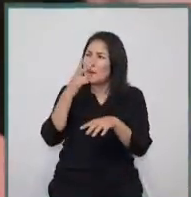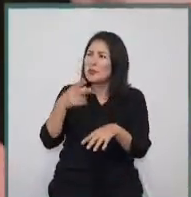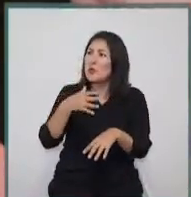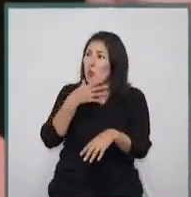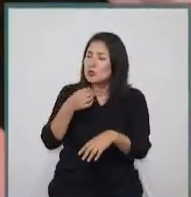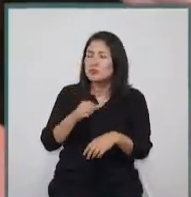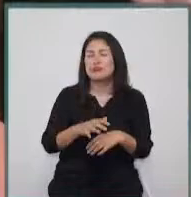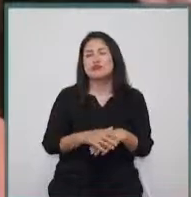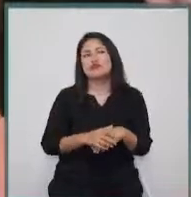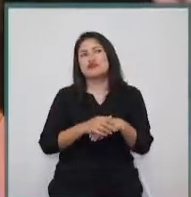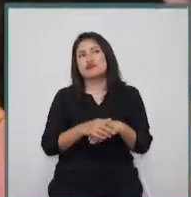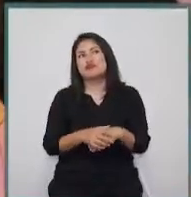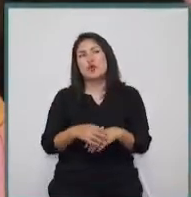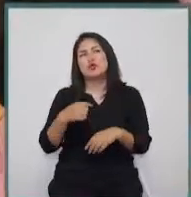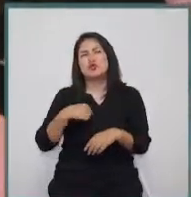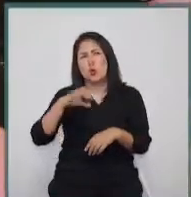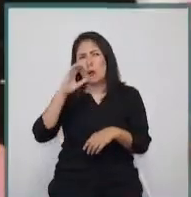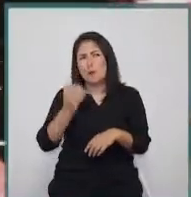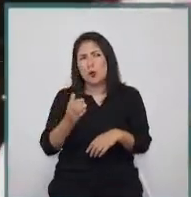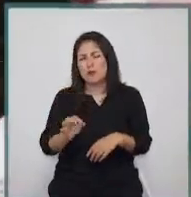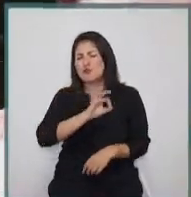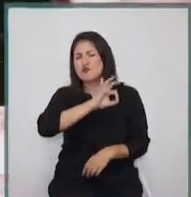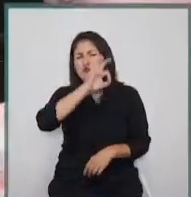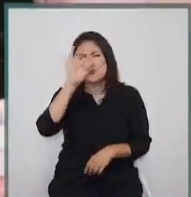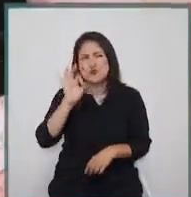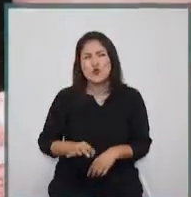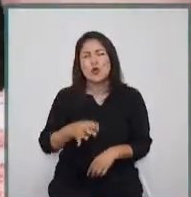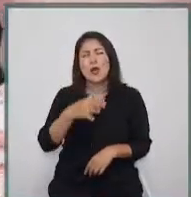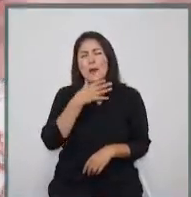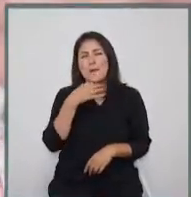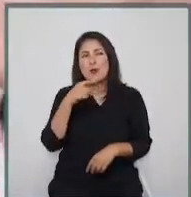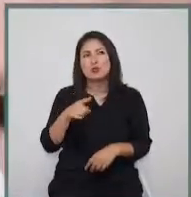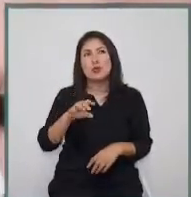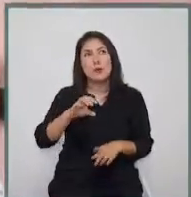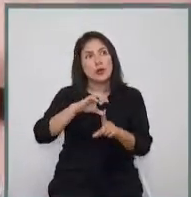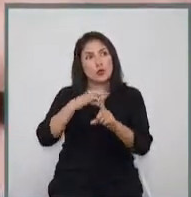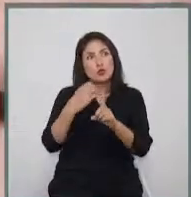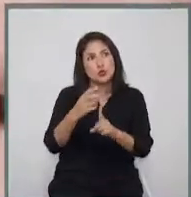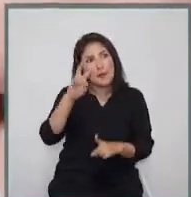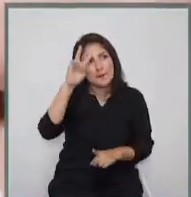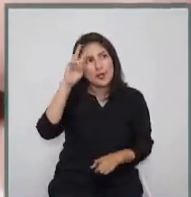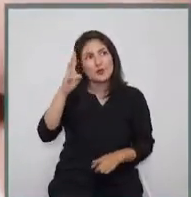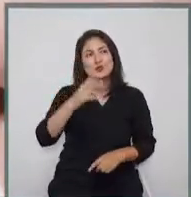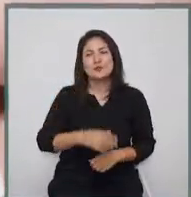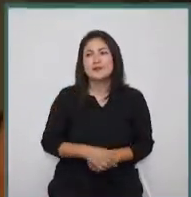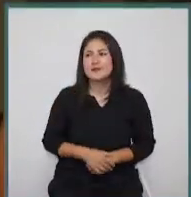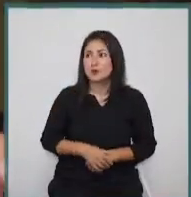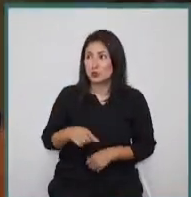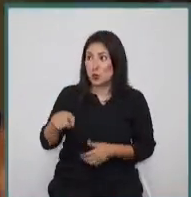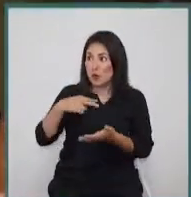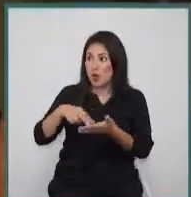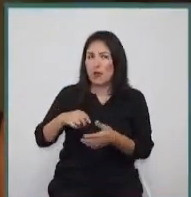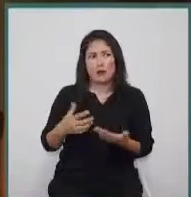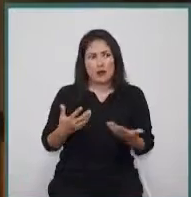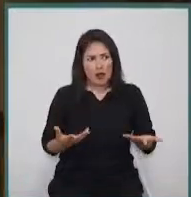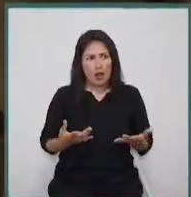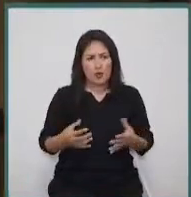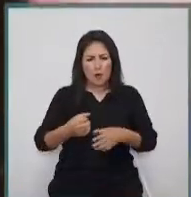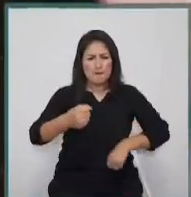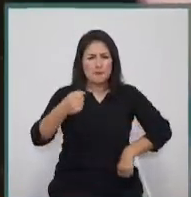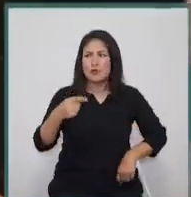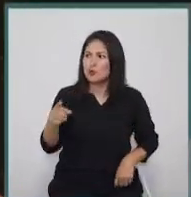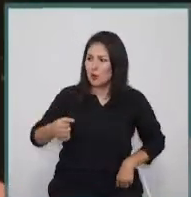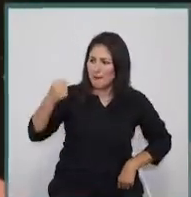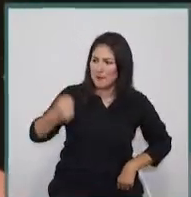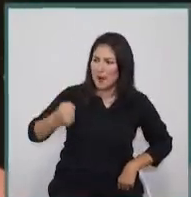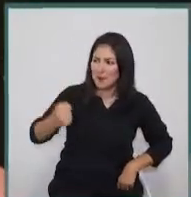¿Cómo vio el espectáculo? ¿Le gustó? Impresionante, nunca me pierdo uno de esos espectáculos que dicen mucho de nuestro Perú. ¿Ha bailado también? ¡Claro!